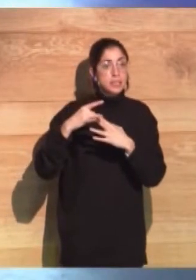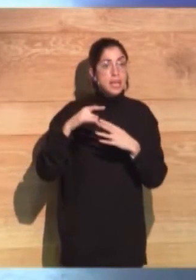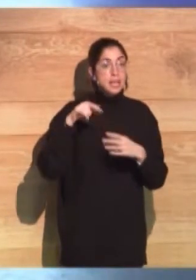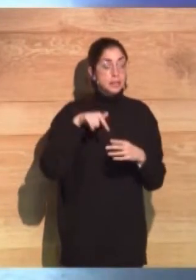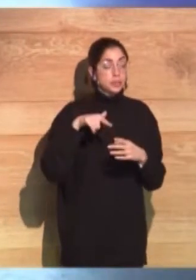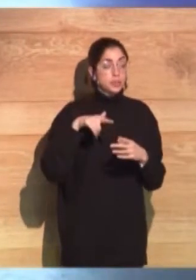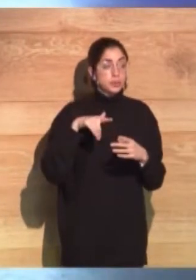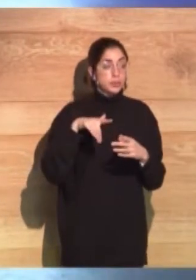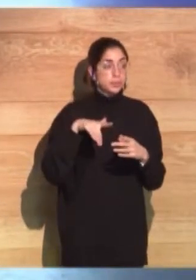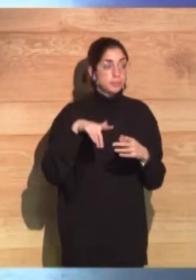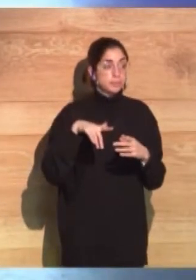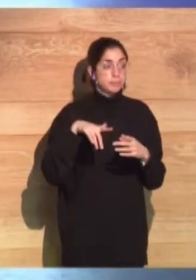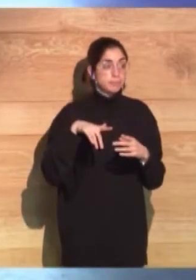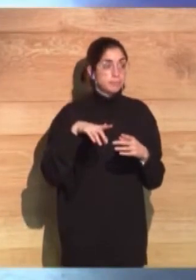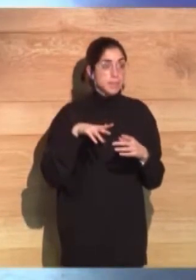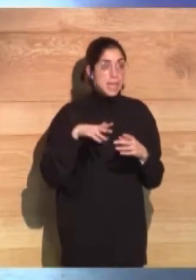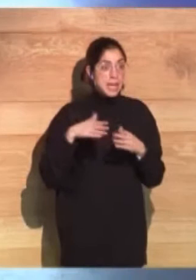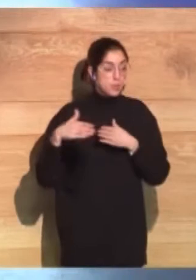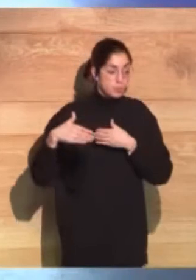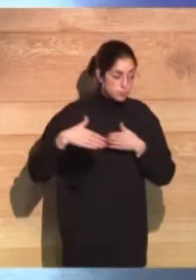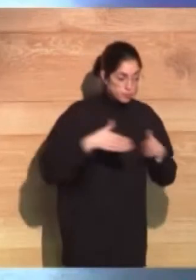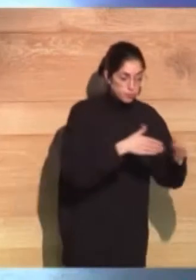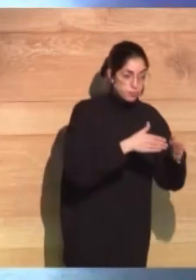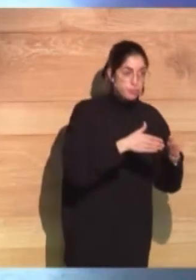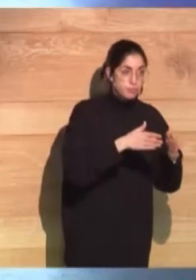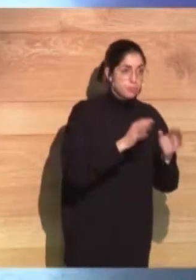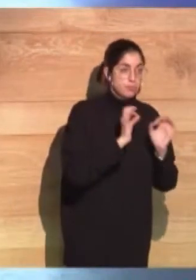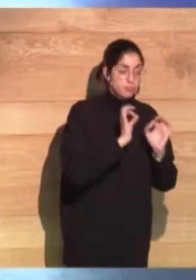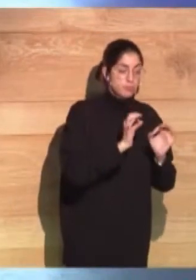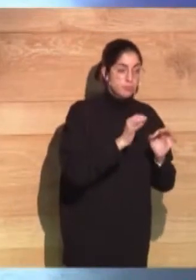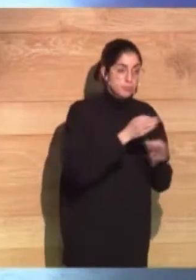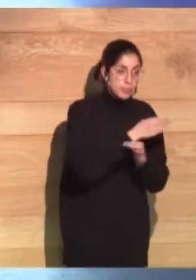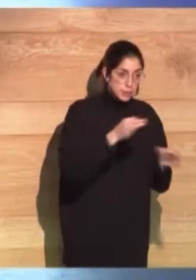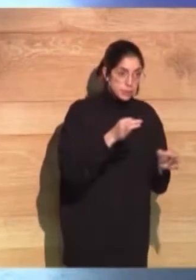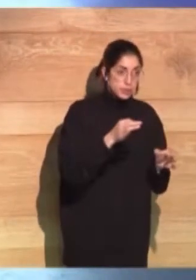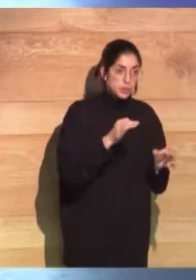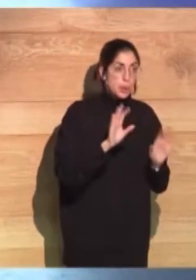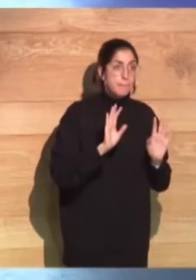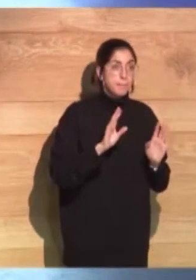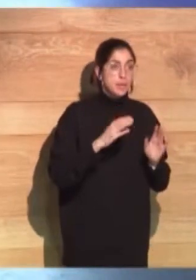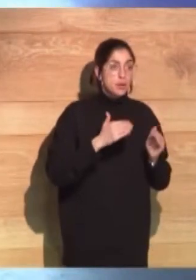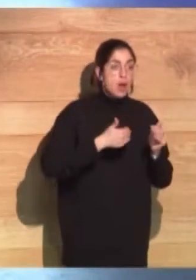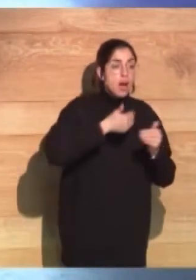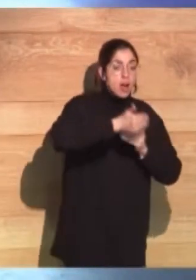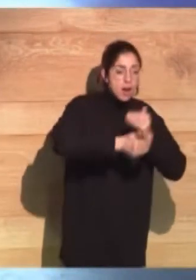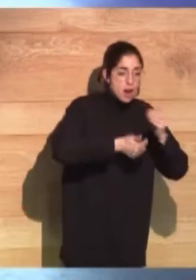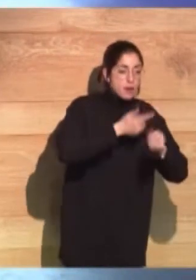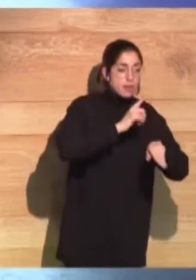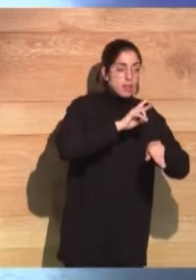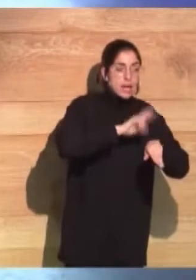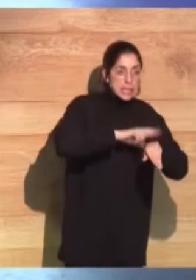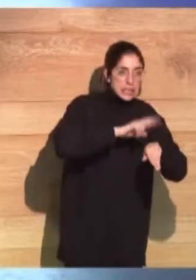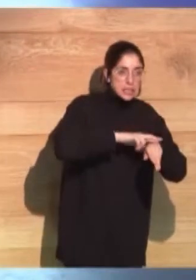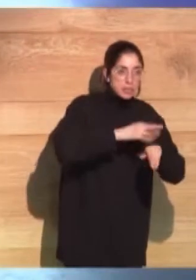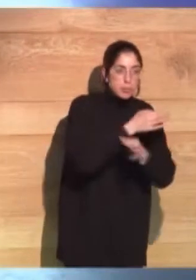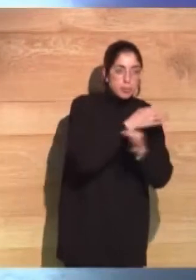en el camino adecuado, pero no está avanzando al ritmo